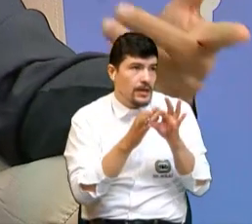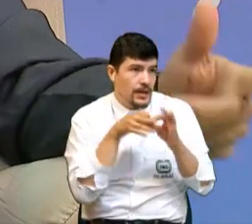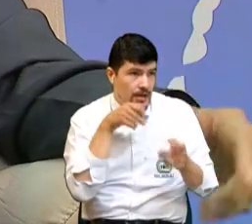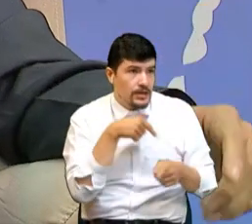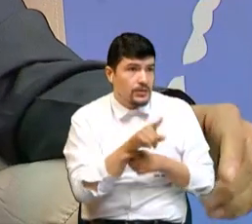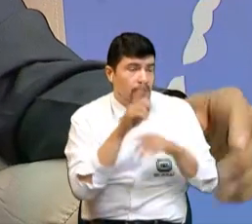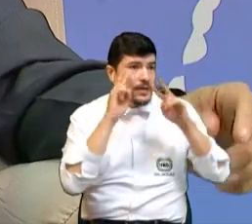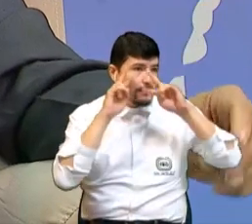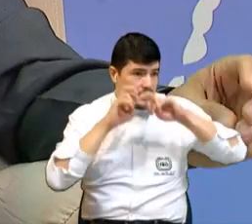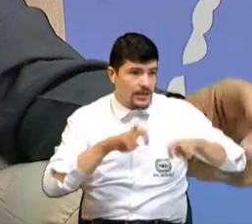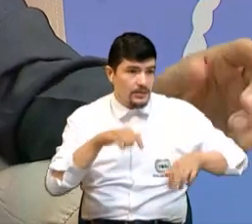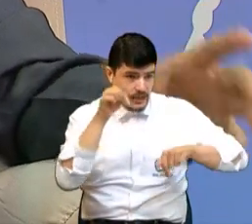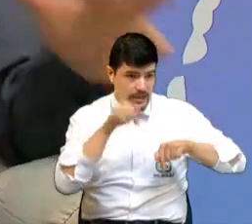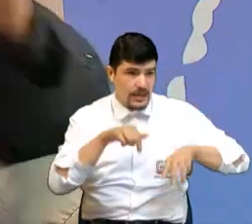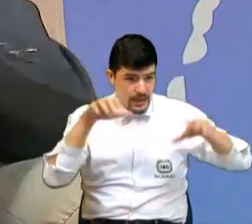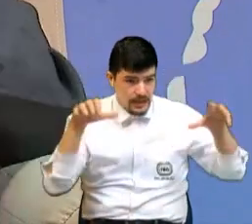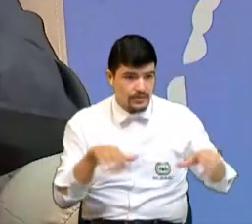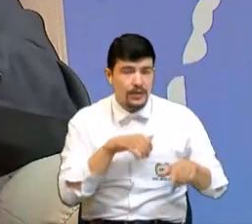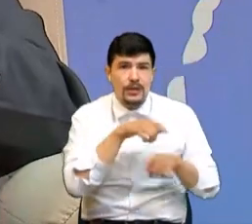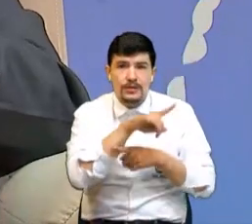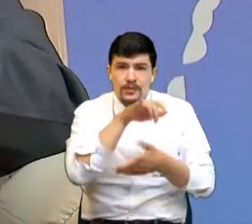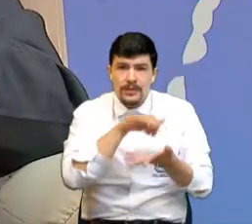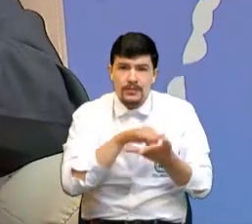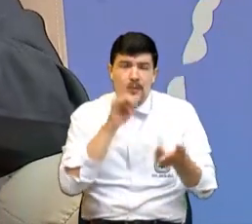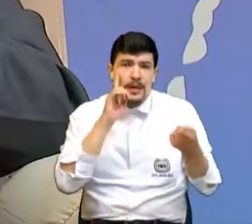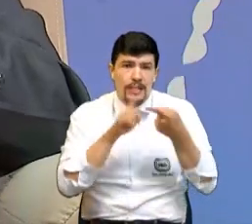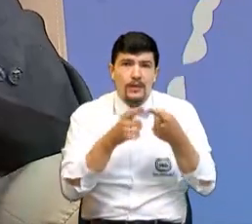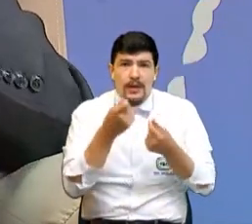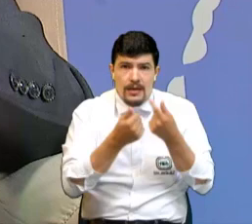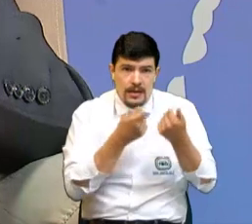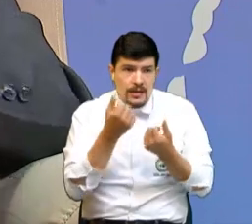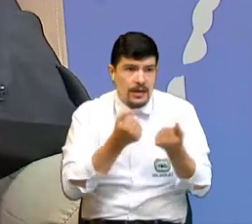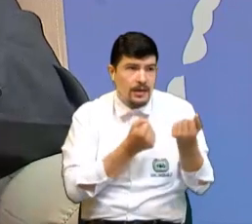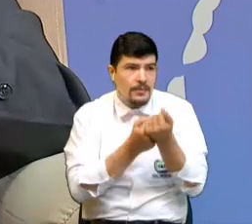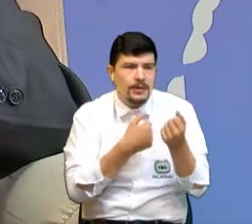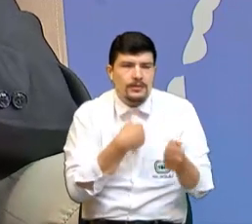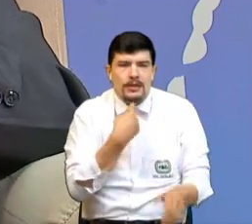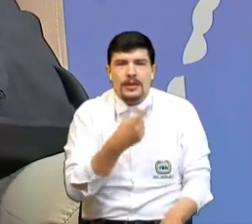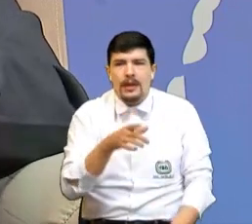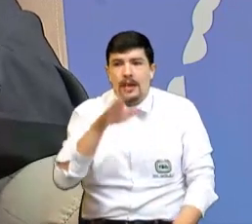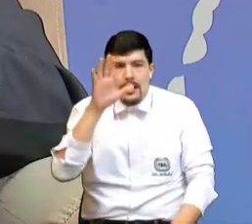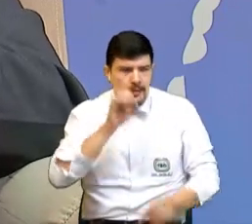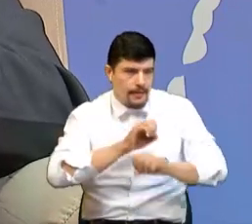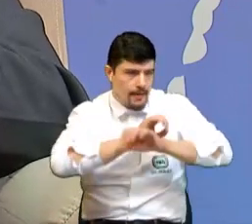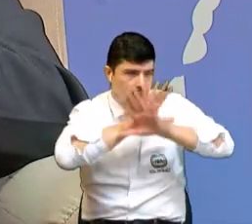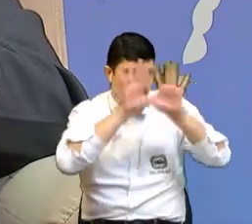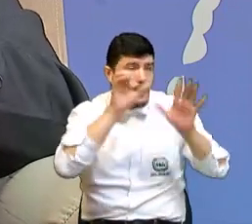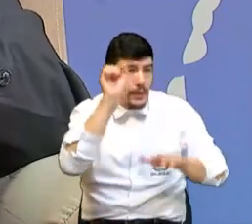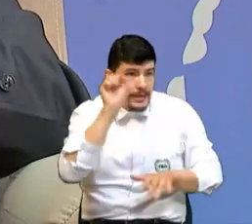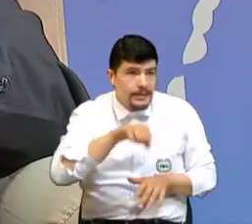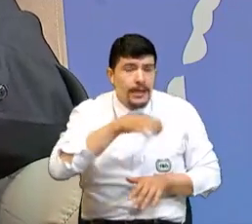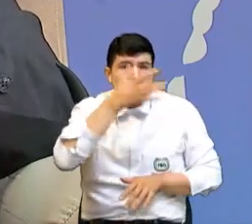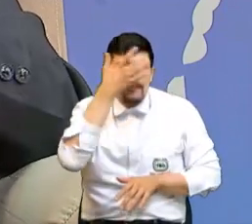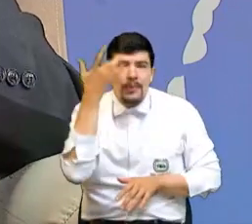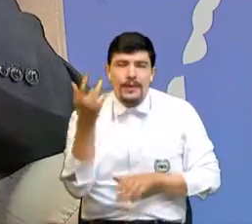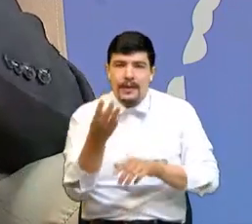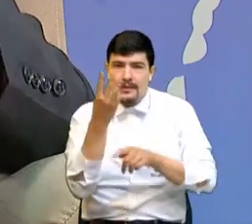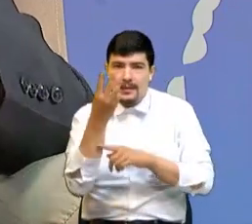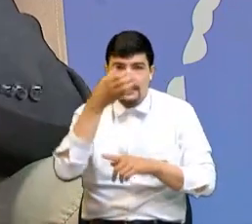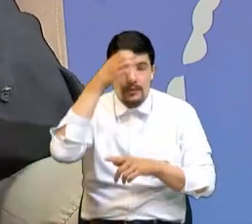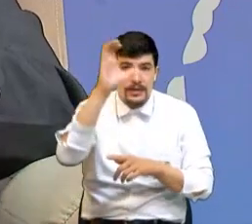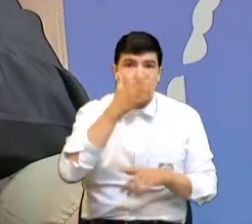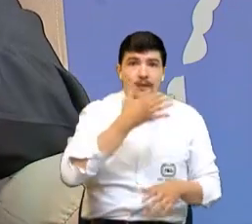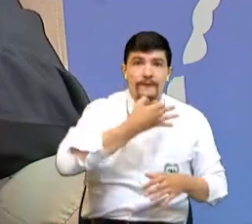bajo la investigación penal, que hay una pretensión económica, y yo le dije que pues que por supuesto, porque son tres conceptos: